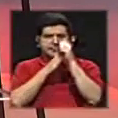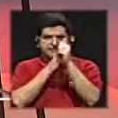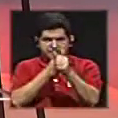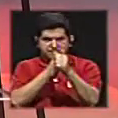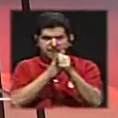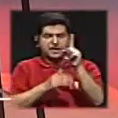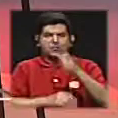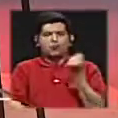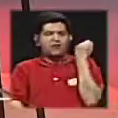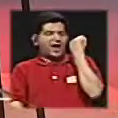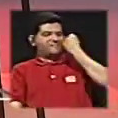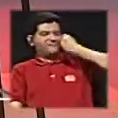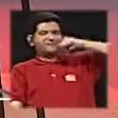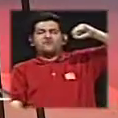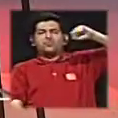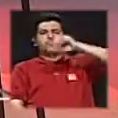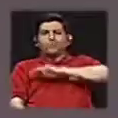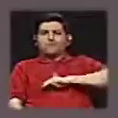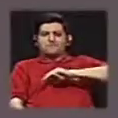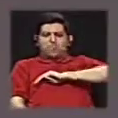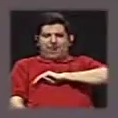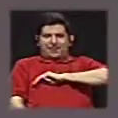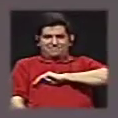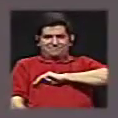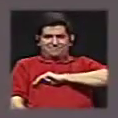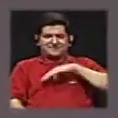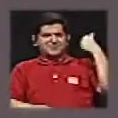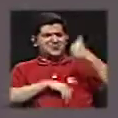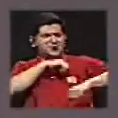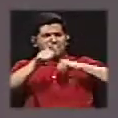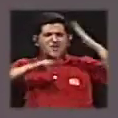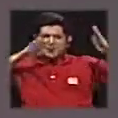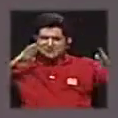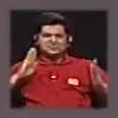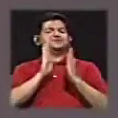una revolución moral, una